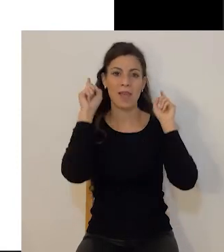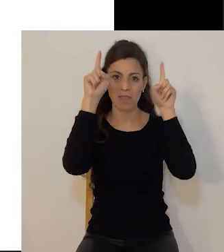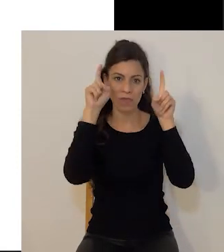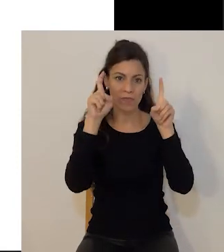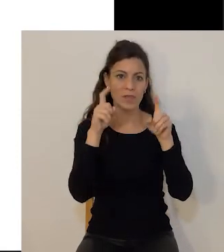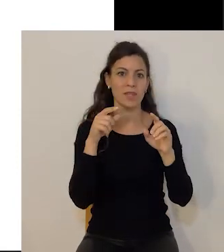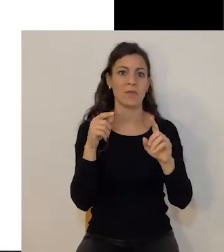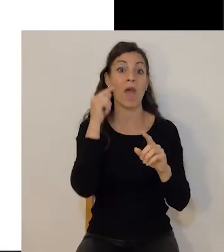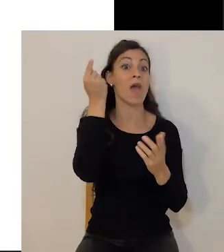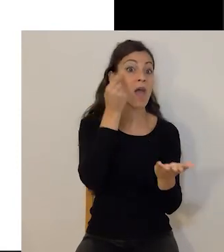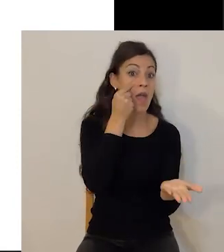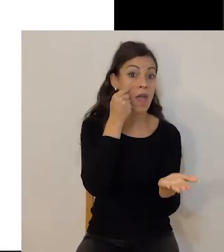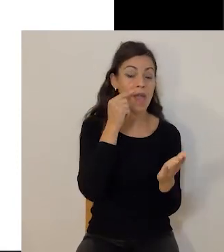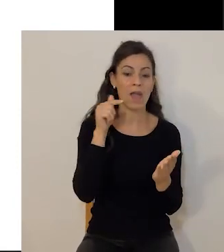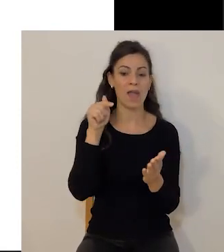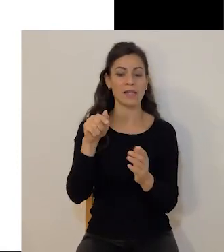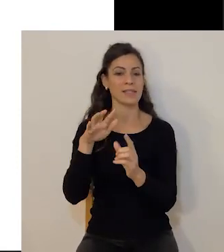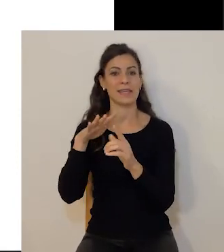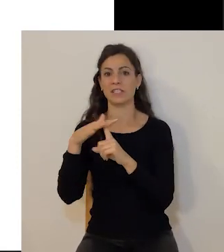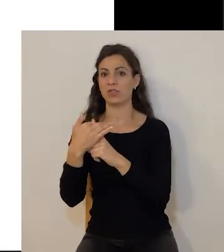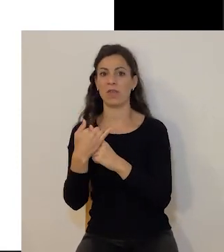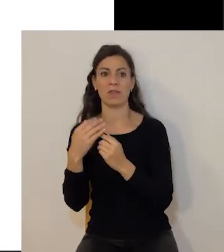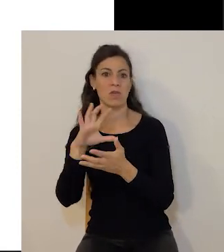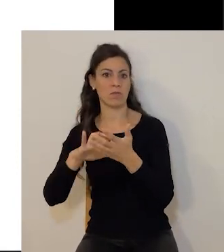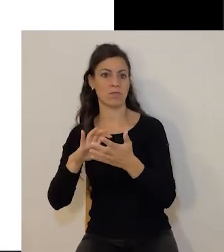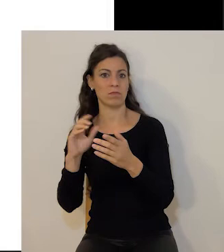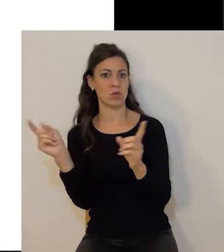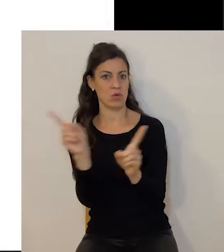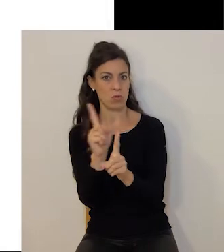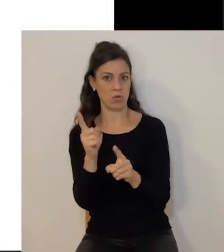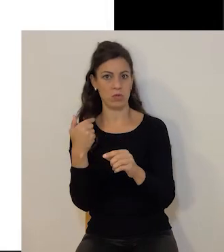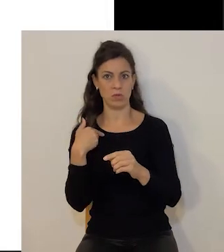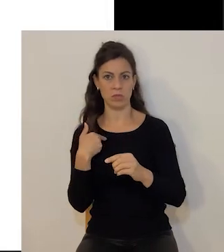hice un informe. Le presenté esto.